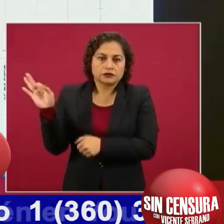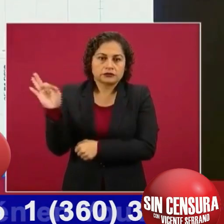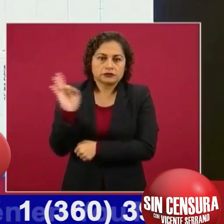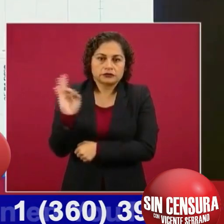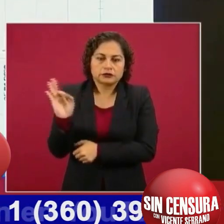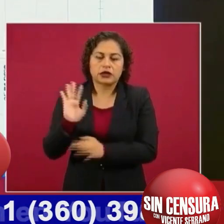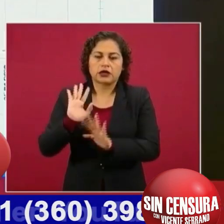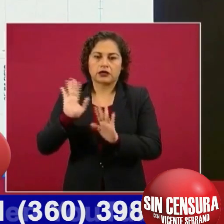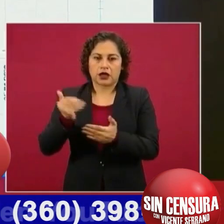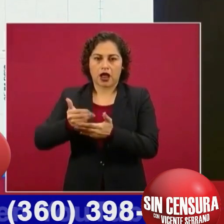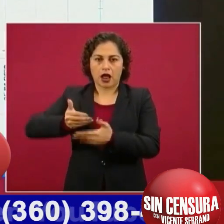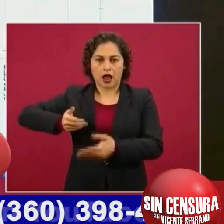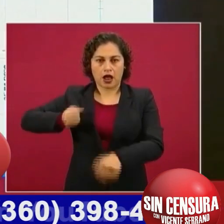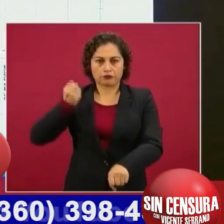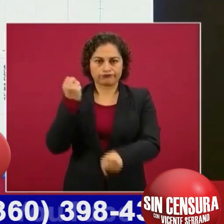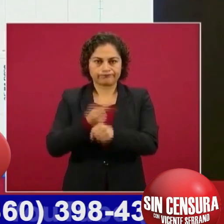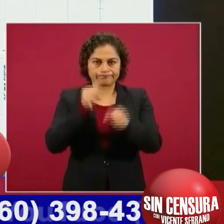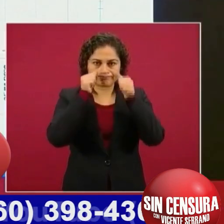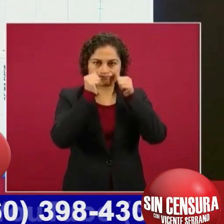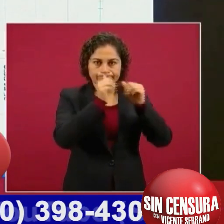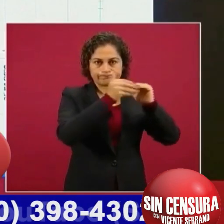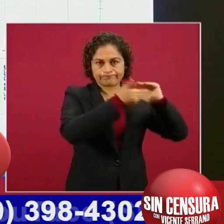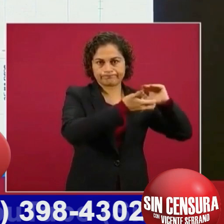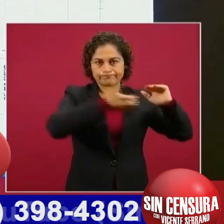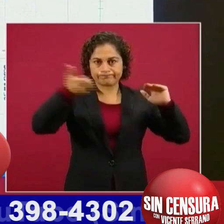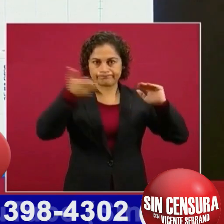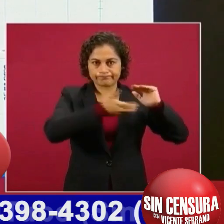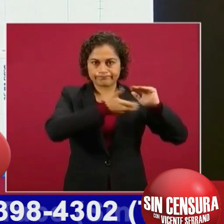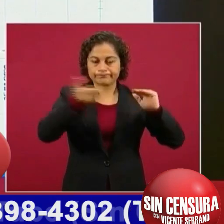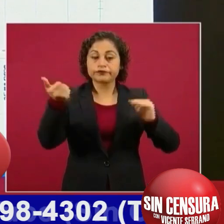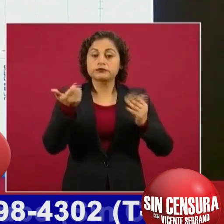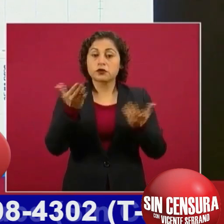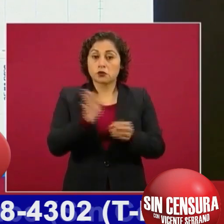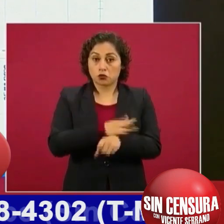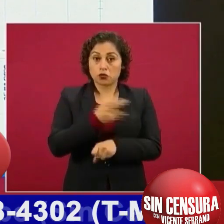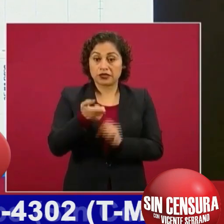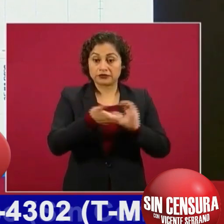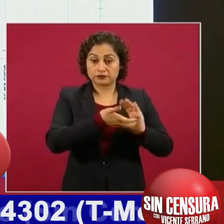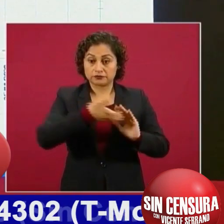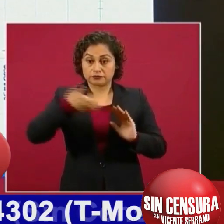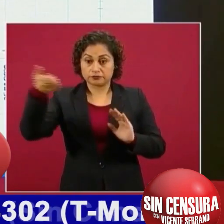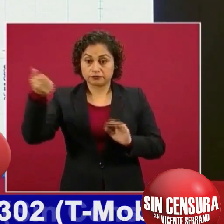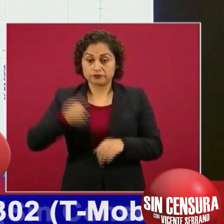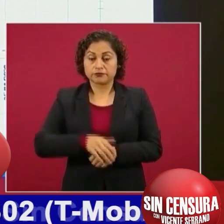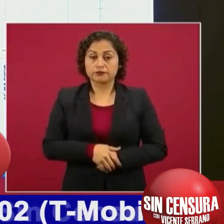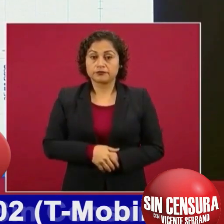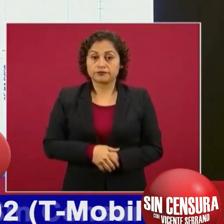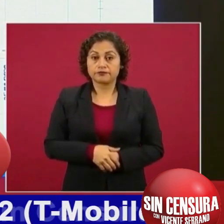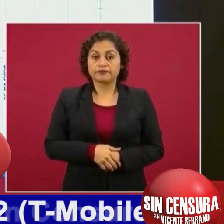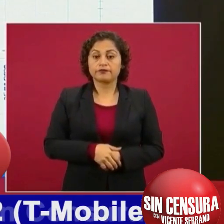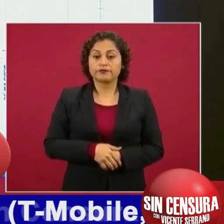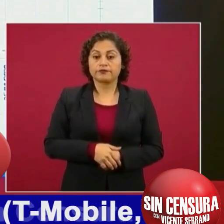Entonces, por eso esta extracción. Podríamos incluso